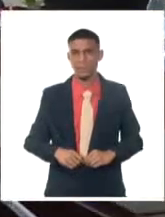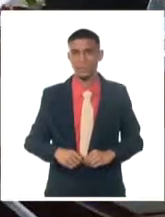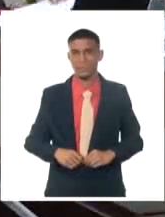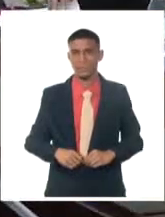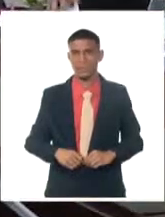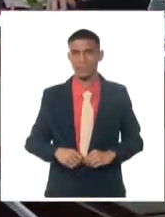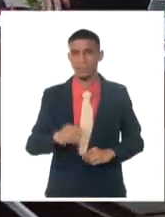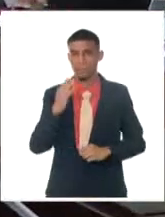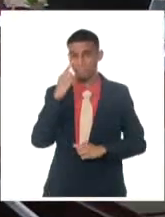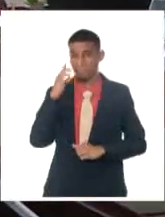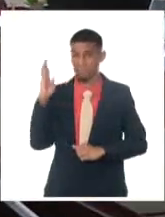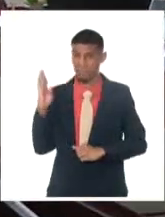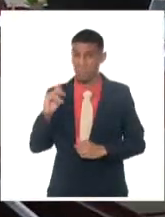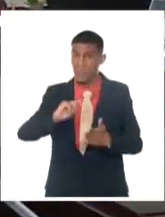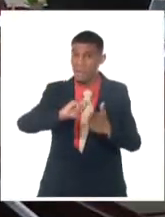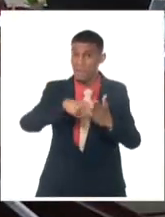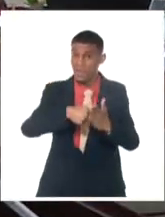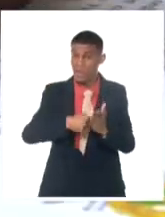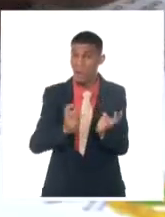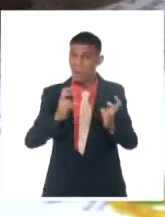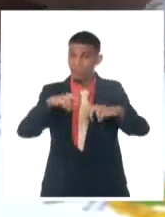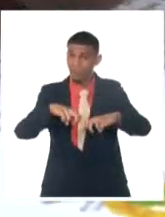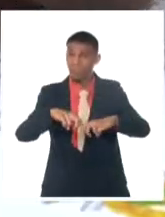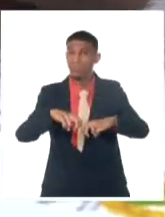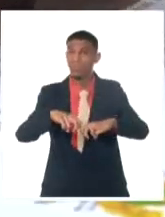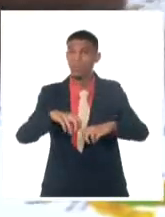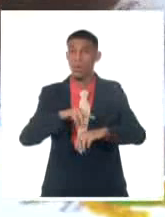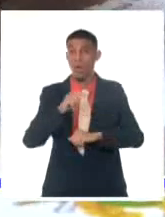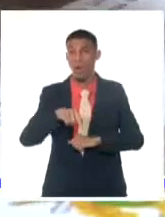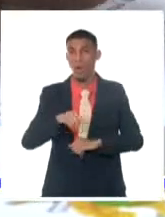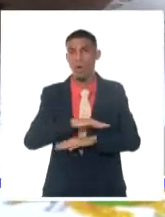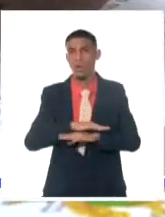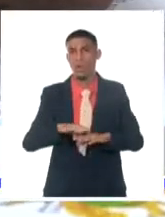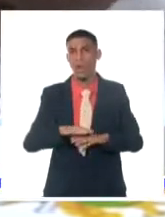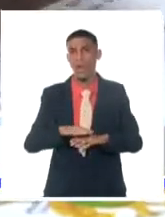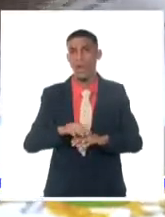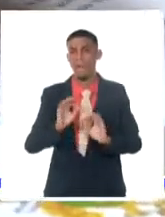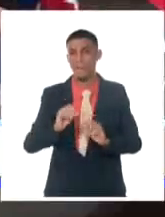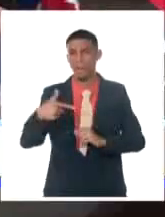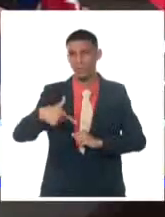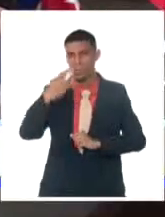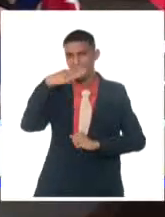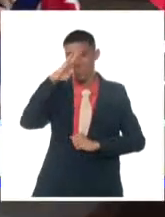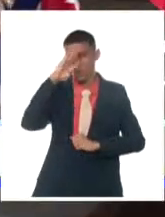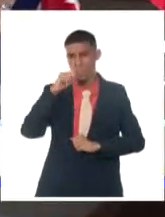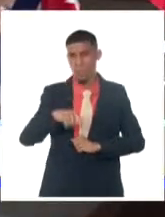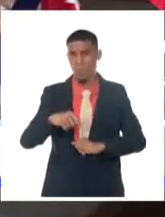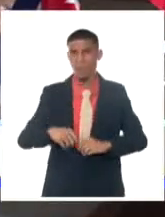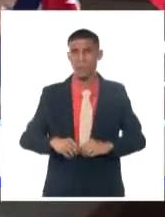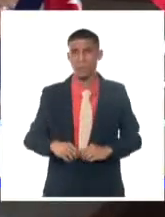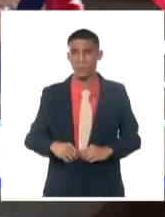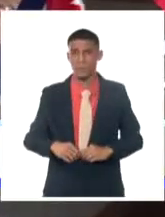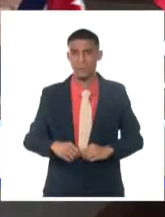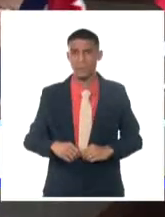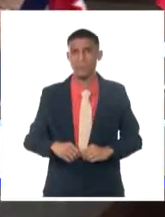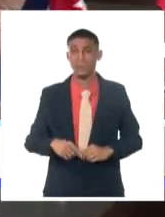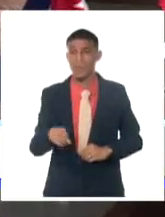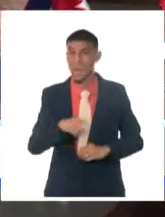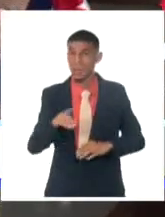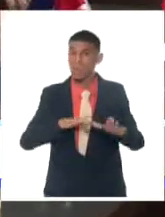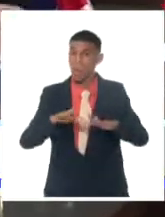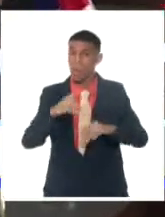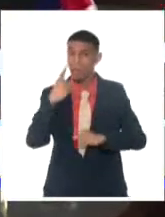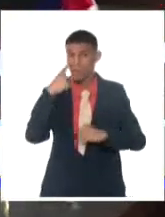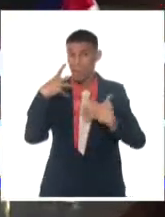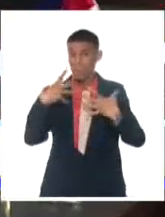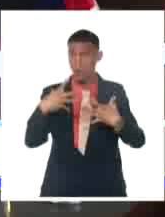la firma del convenio de cooperación se realizó en el máximo órgano judicial cubano en un momento significativo para el sistema